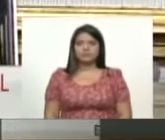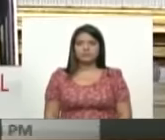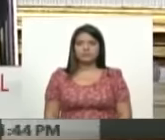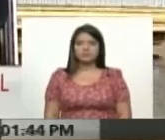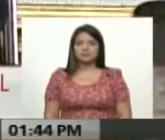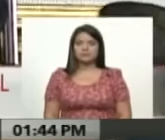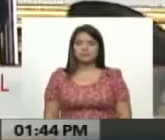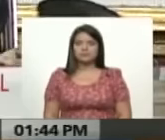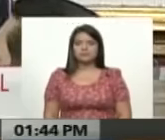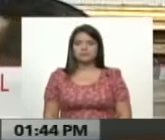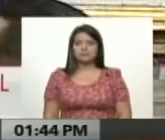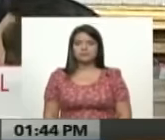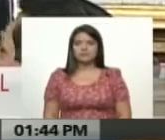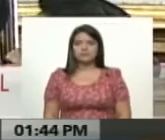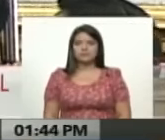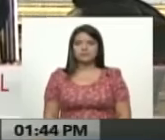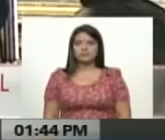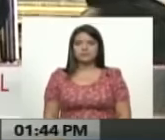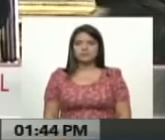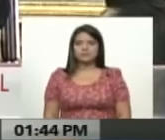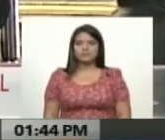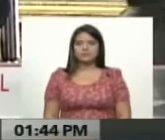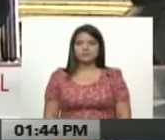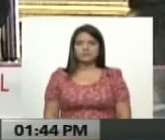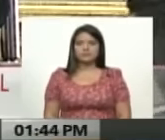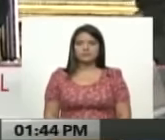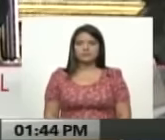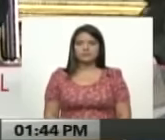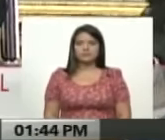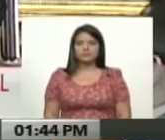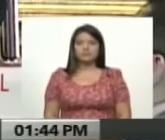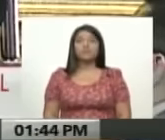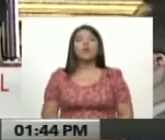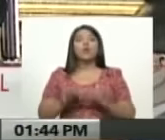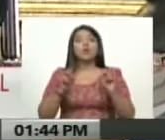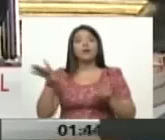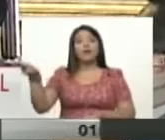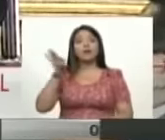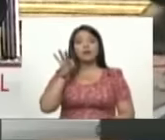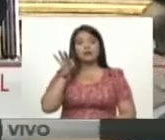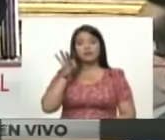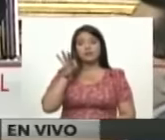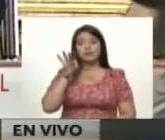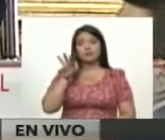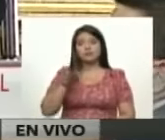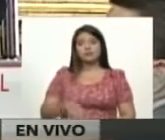En consideración, se considera electo el diputado.